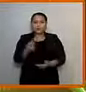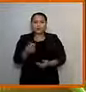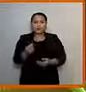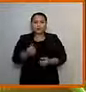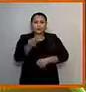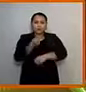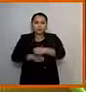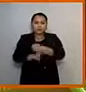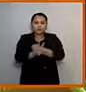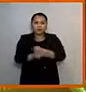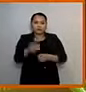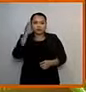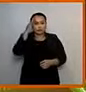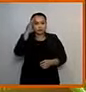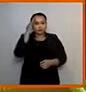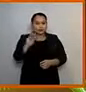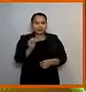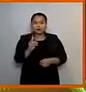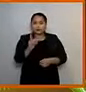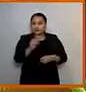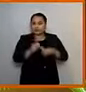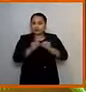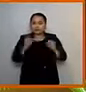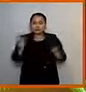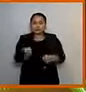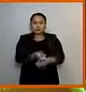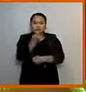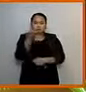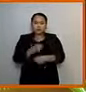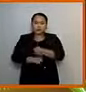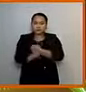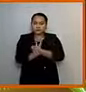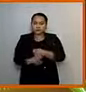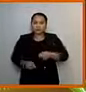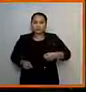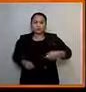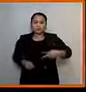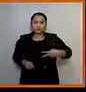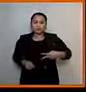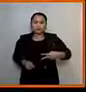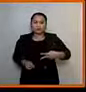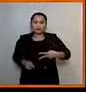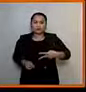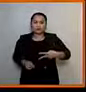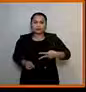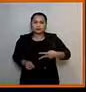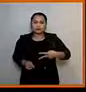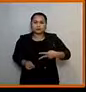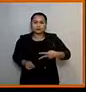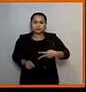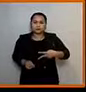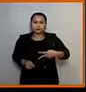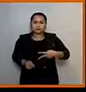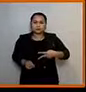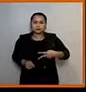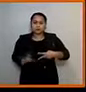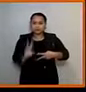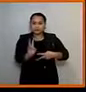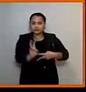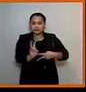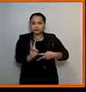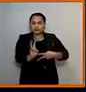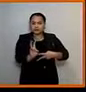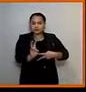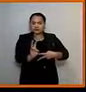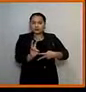con premiados. A continuación vamos a conocer tus dos números favoritos. Primer número ganador, primer dígito. 7,